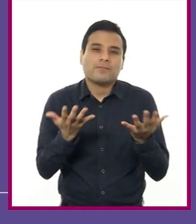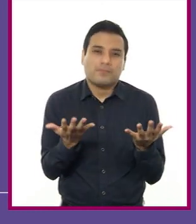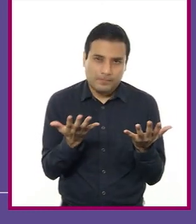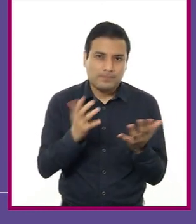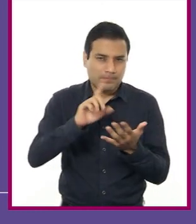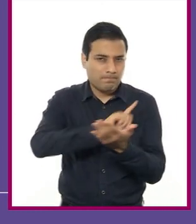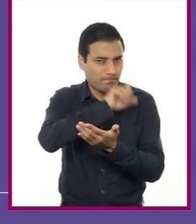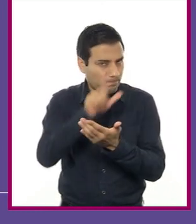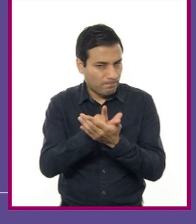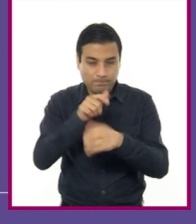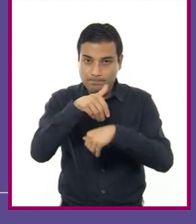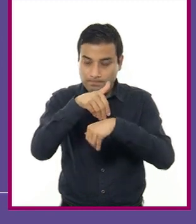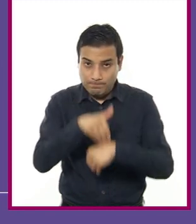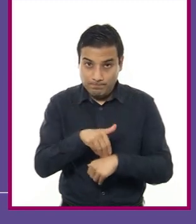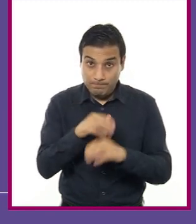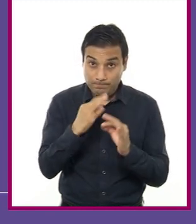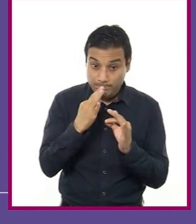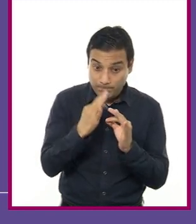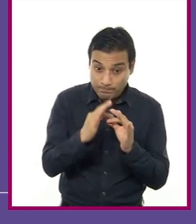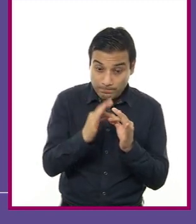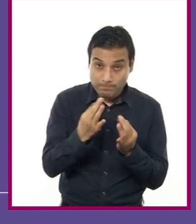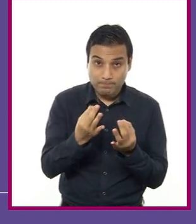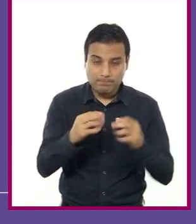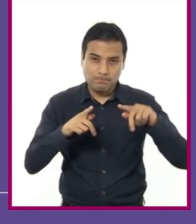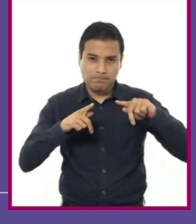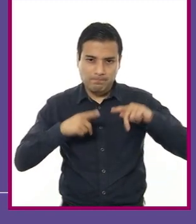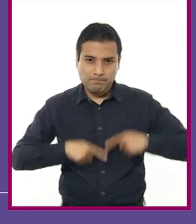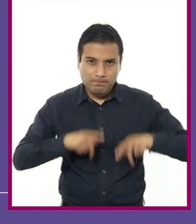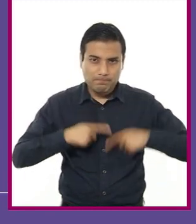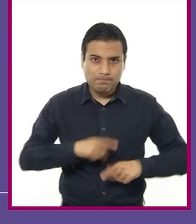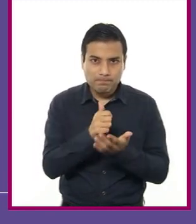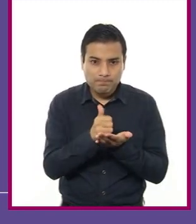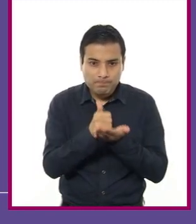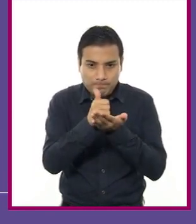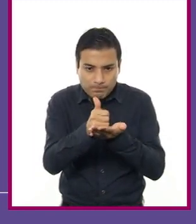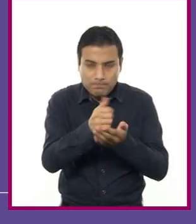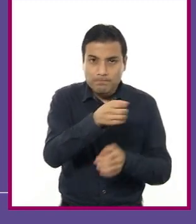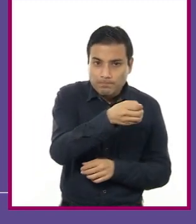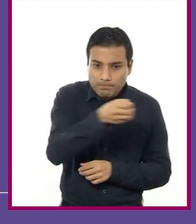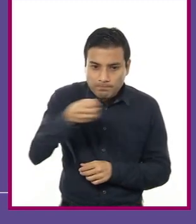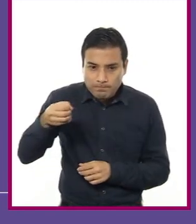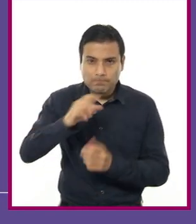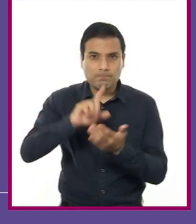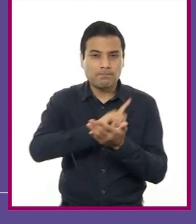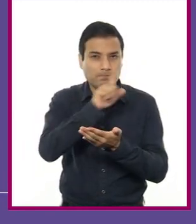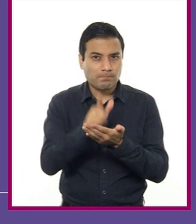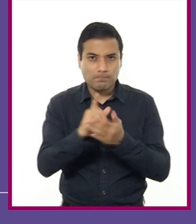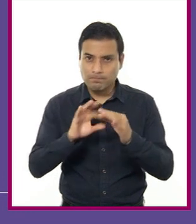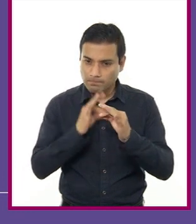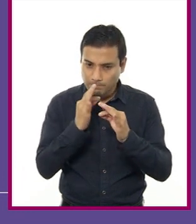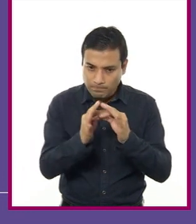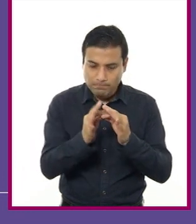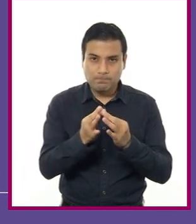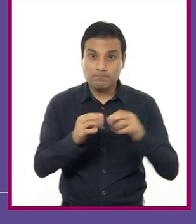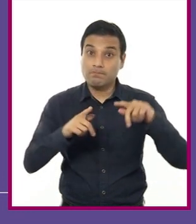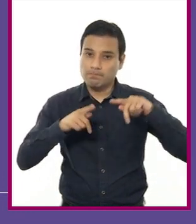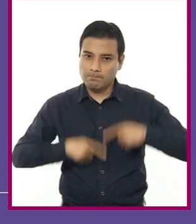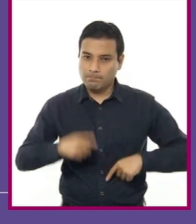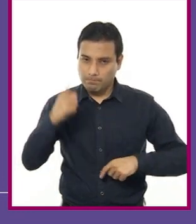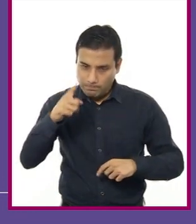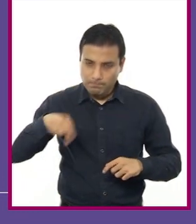a las leyes, velan por el orden público, cumplen las leyes, hacen cumplir las